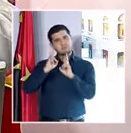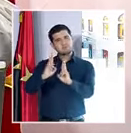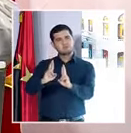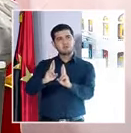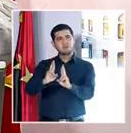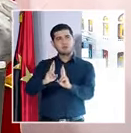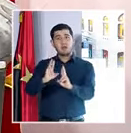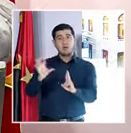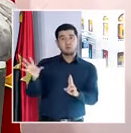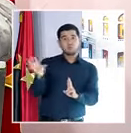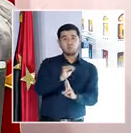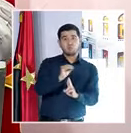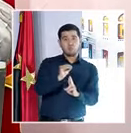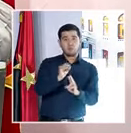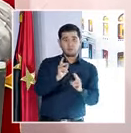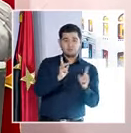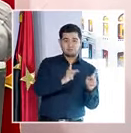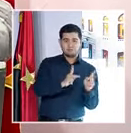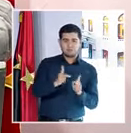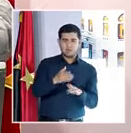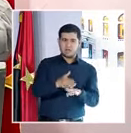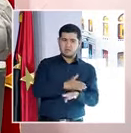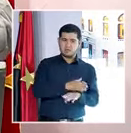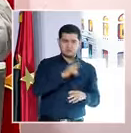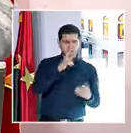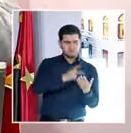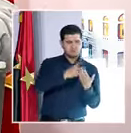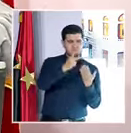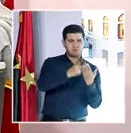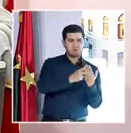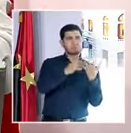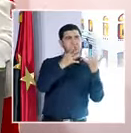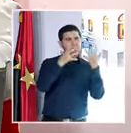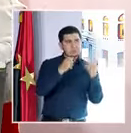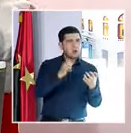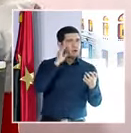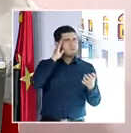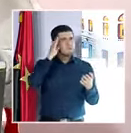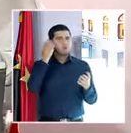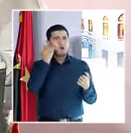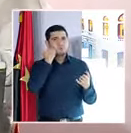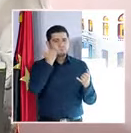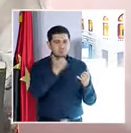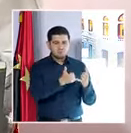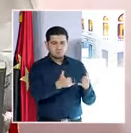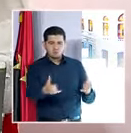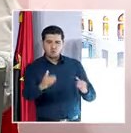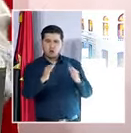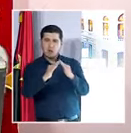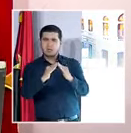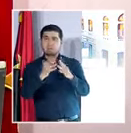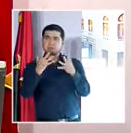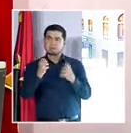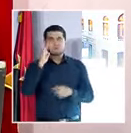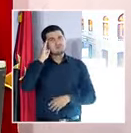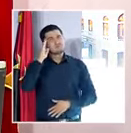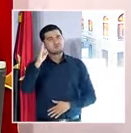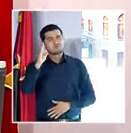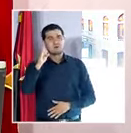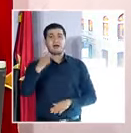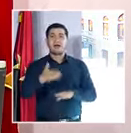que soñaron con este proyecto, especialmente al gobernador William Villamizar, a Julio César Silva y en